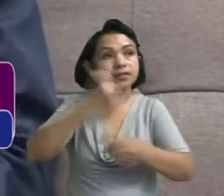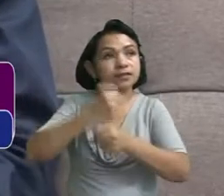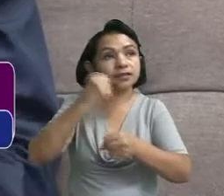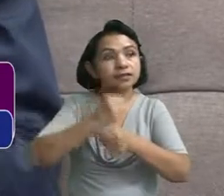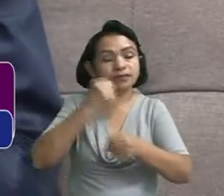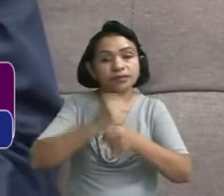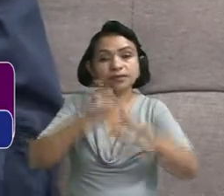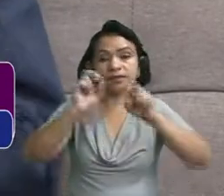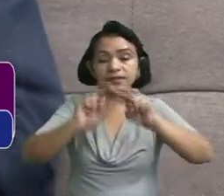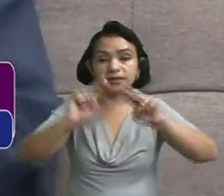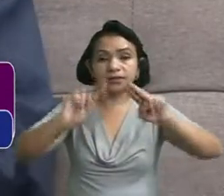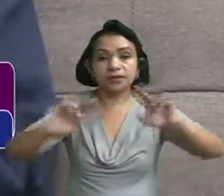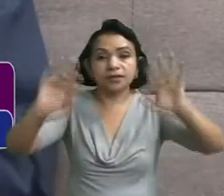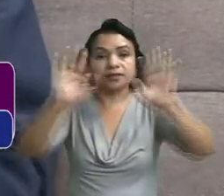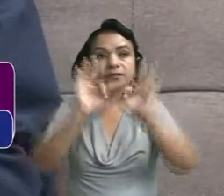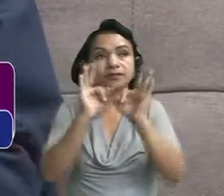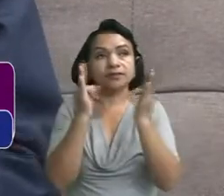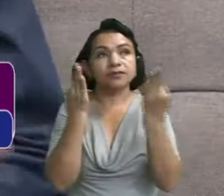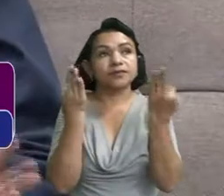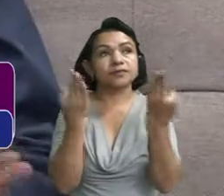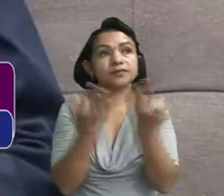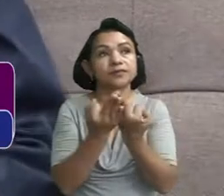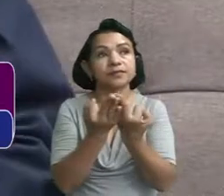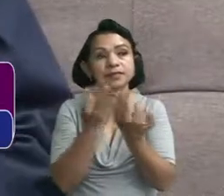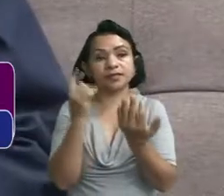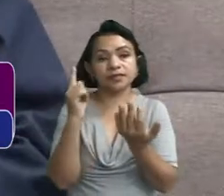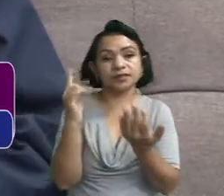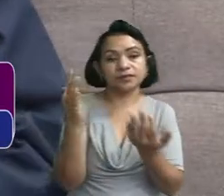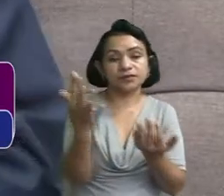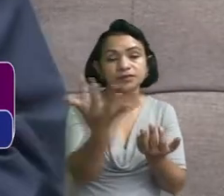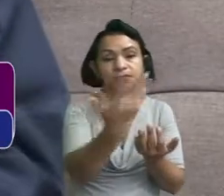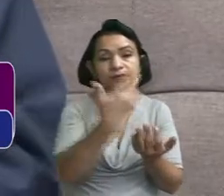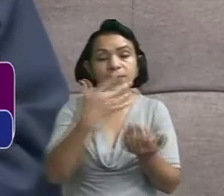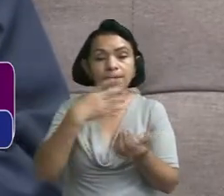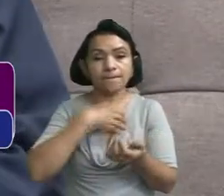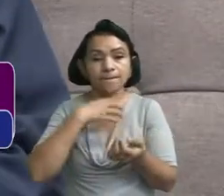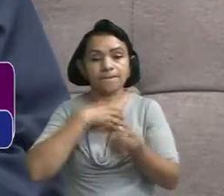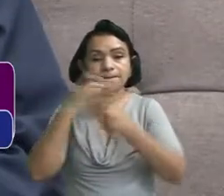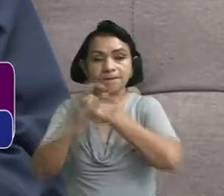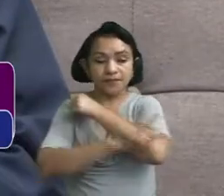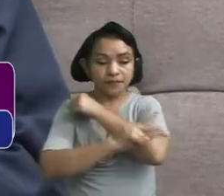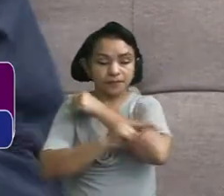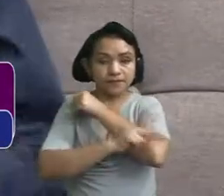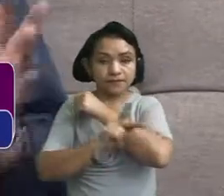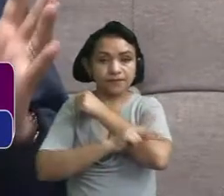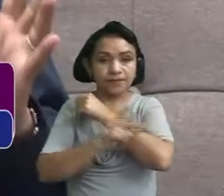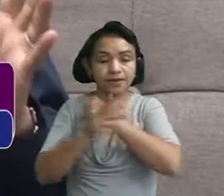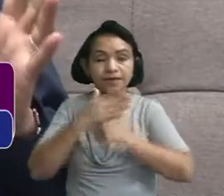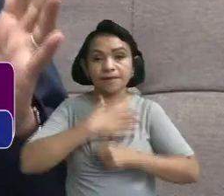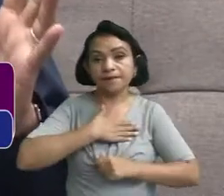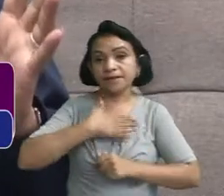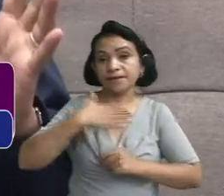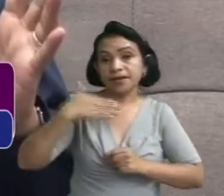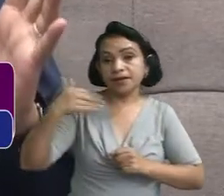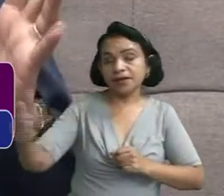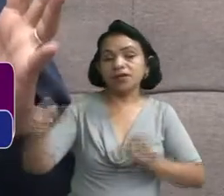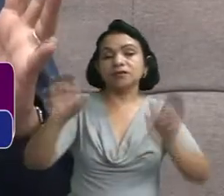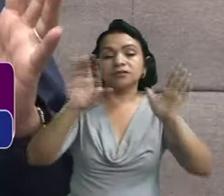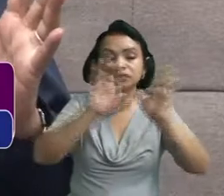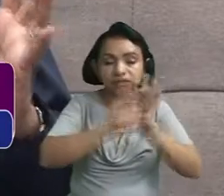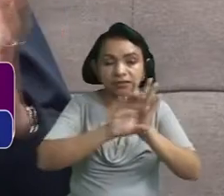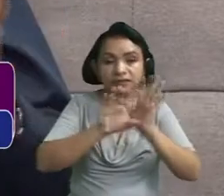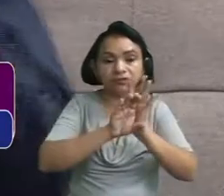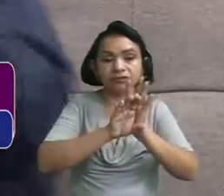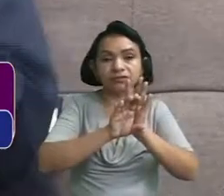económicos, ambientales, familiares. O sea, nosotros somos un país que tiene una de las mejores constituciones de la